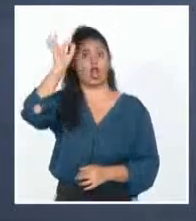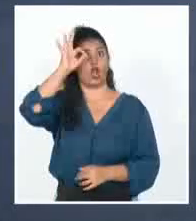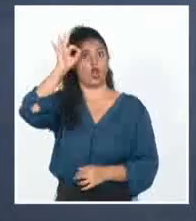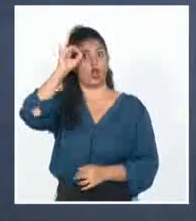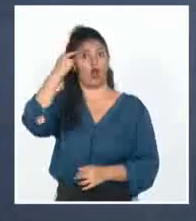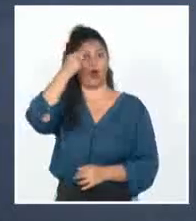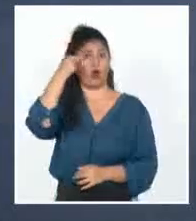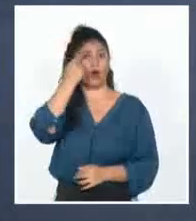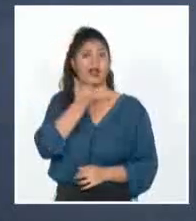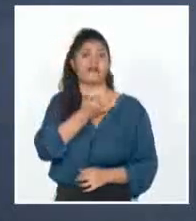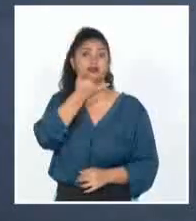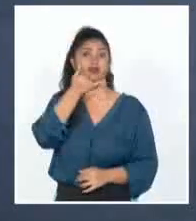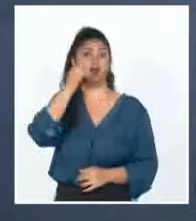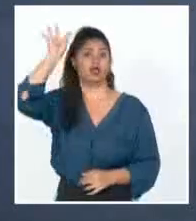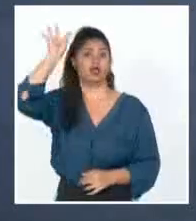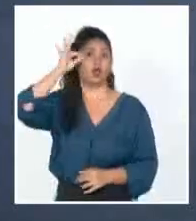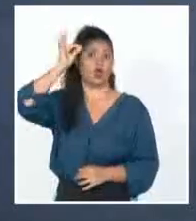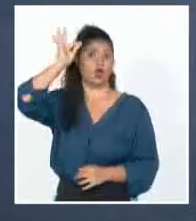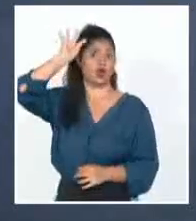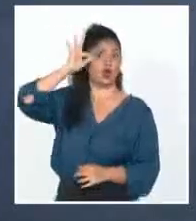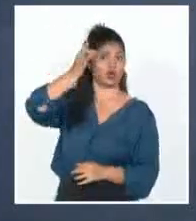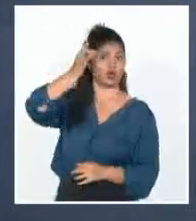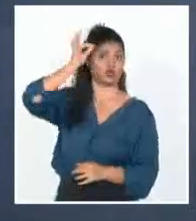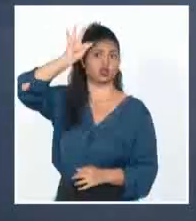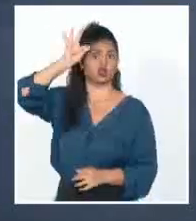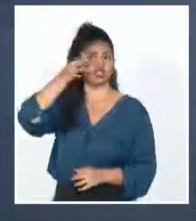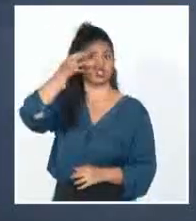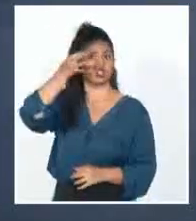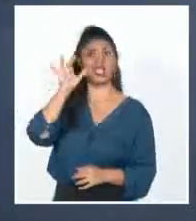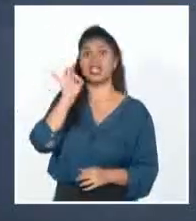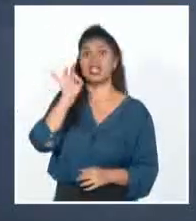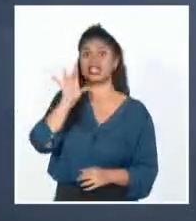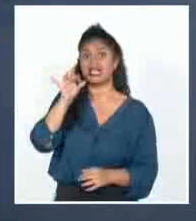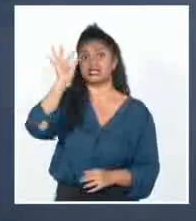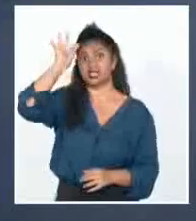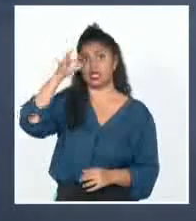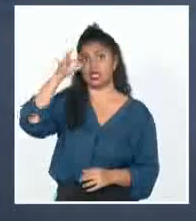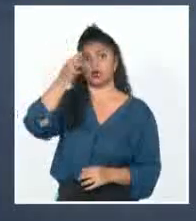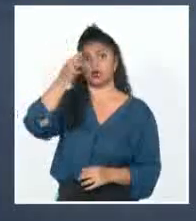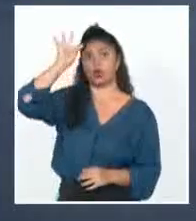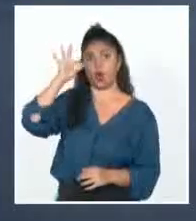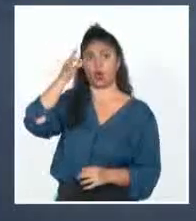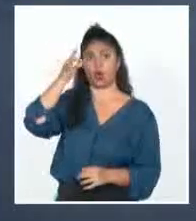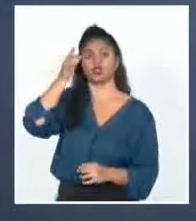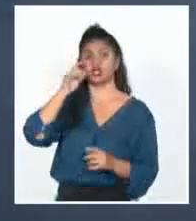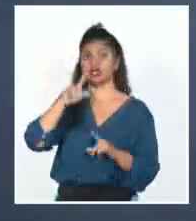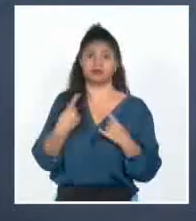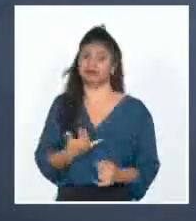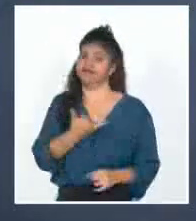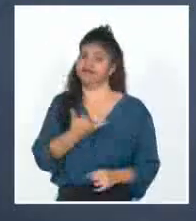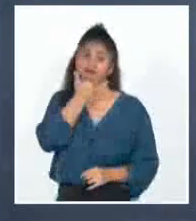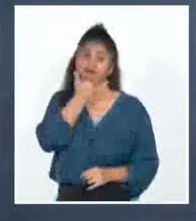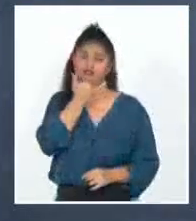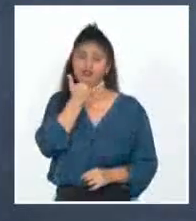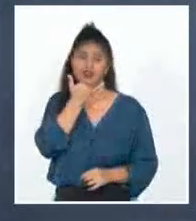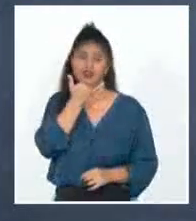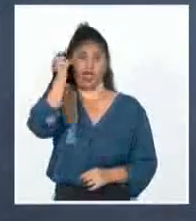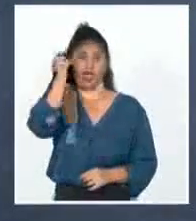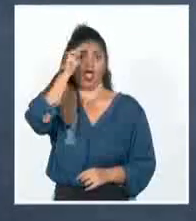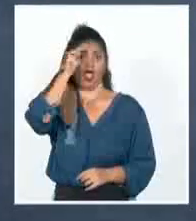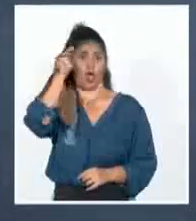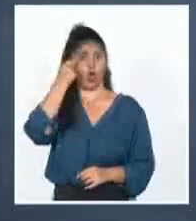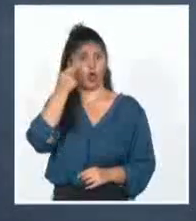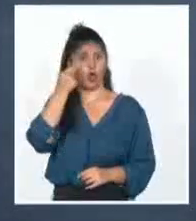ponerle 15 puntos. Estuvo bajo tratamiento, prácticamente no entrenó en la parte final, y todo mi reconocimiento y del pueblo de Cuba y